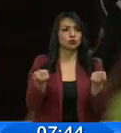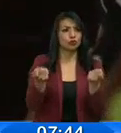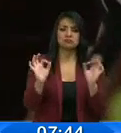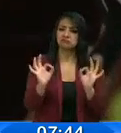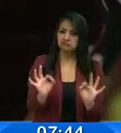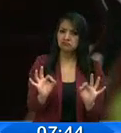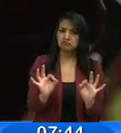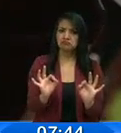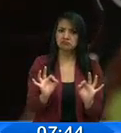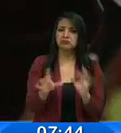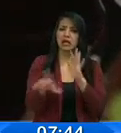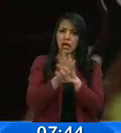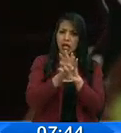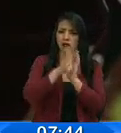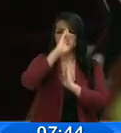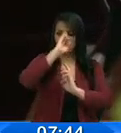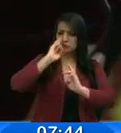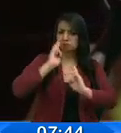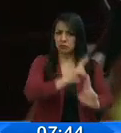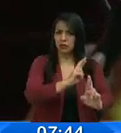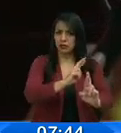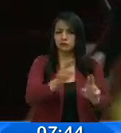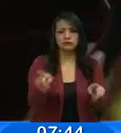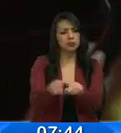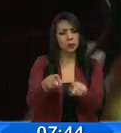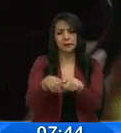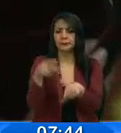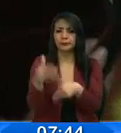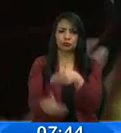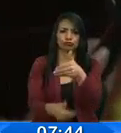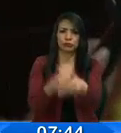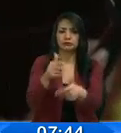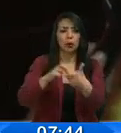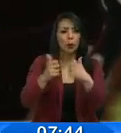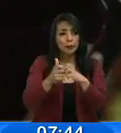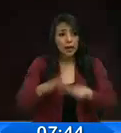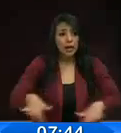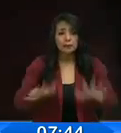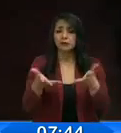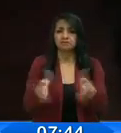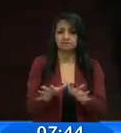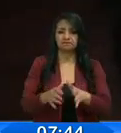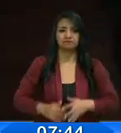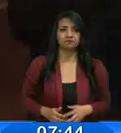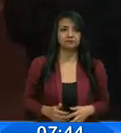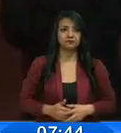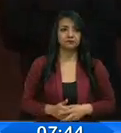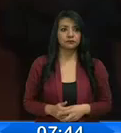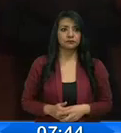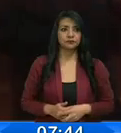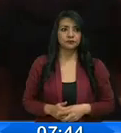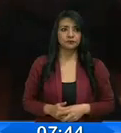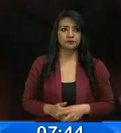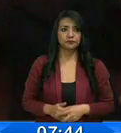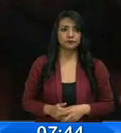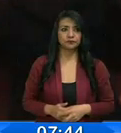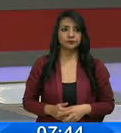manejado dentro de la parte legal, como lo hacen los procedimientos, y no hemos tenido mayores novedades. Informó Natalí